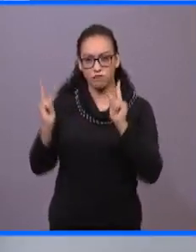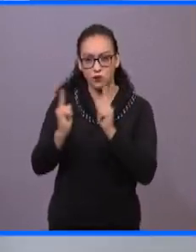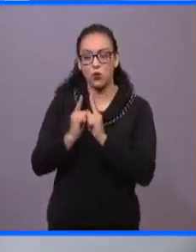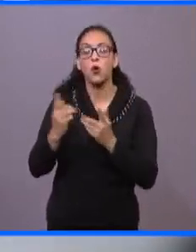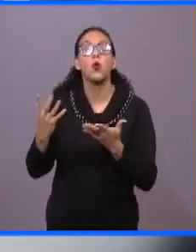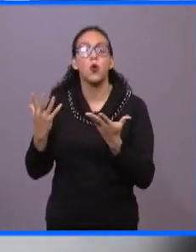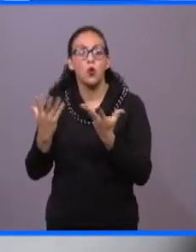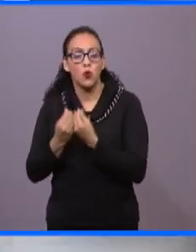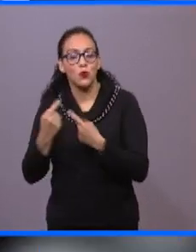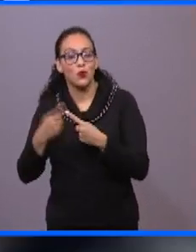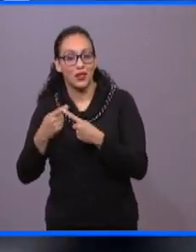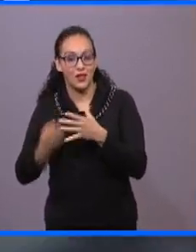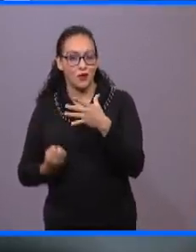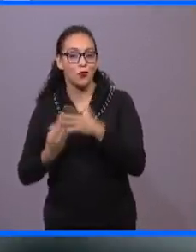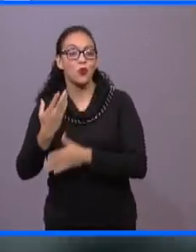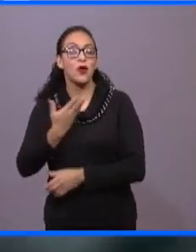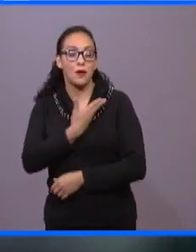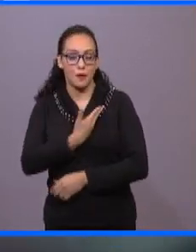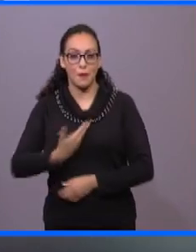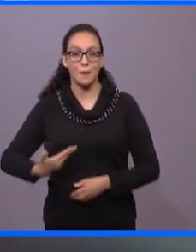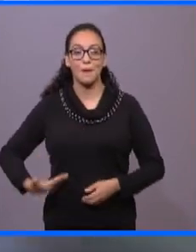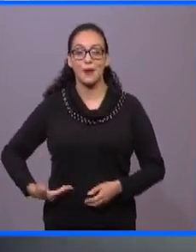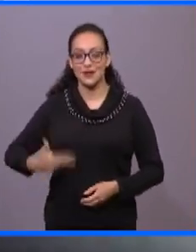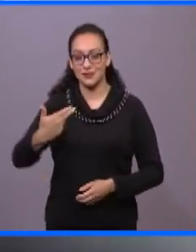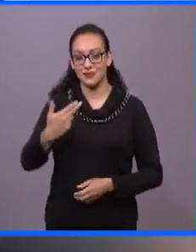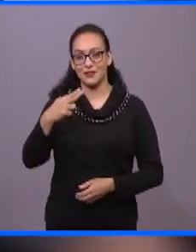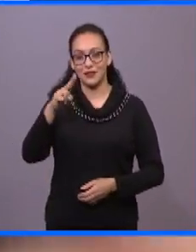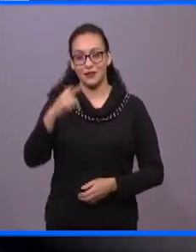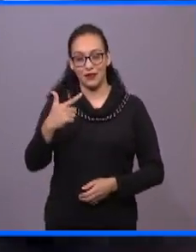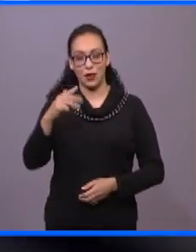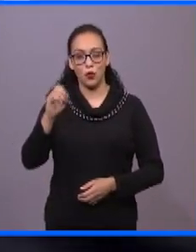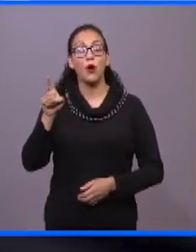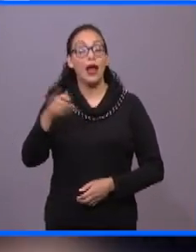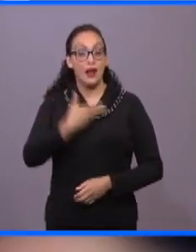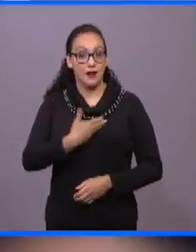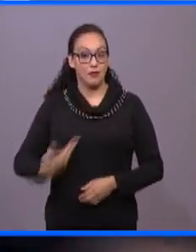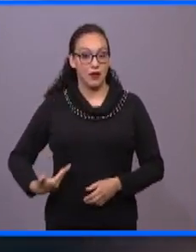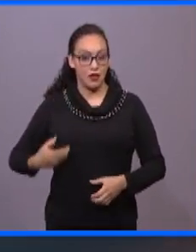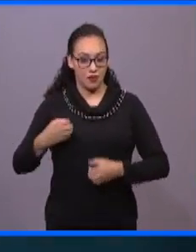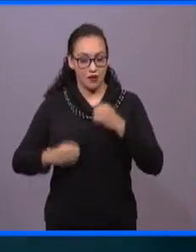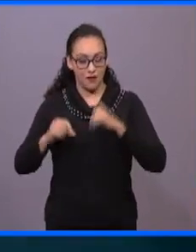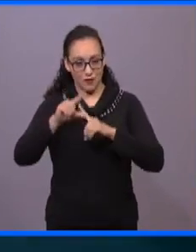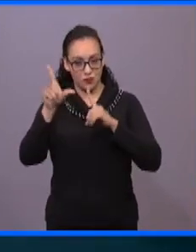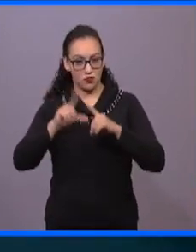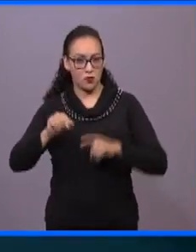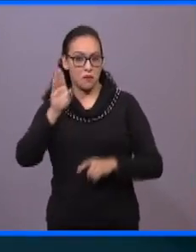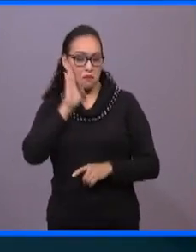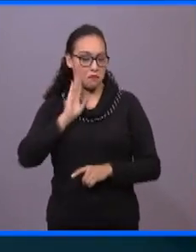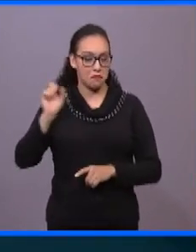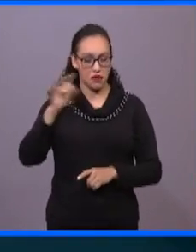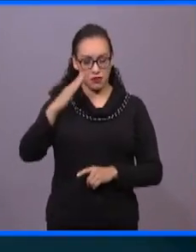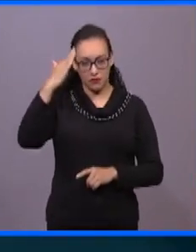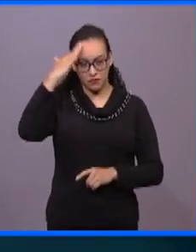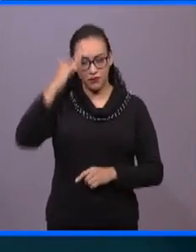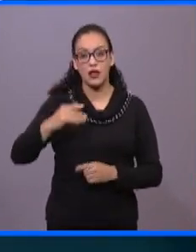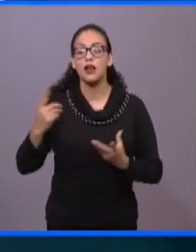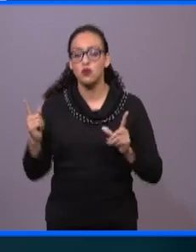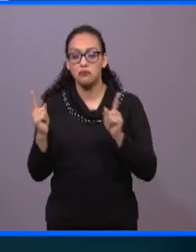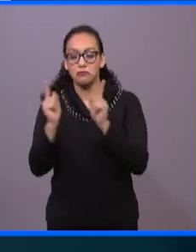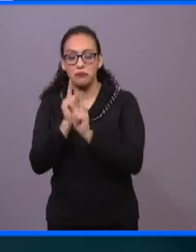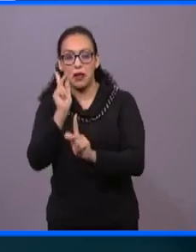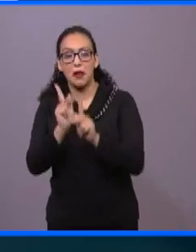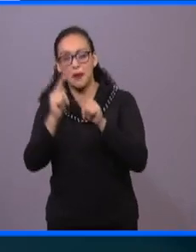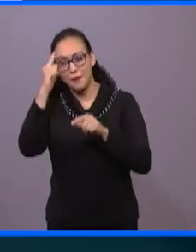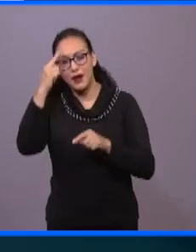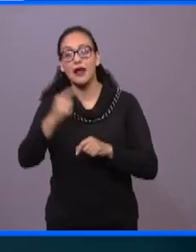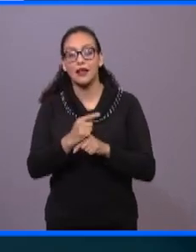presidente electo de la Suprema Corte, Hugo Aguilar Ortiz, con quien sostuvo un diálogo abierto, cordial, fructífero y con un ánimo de